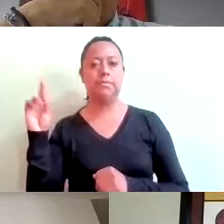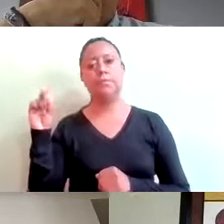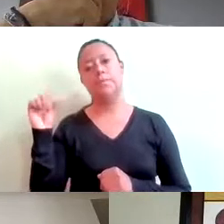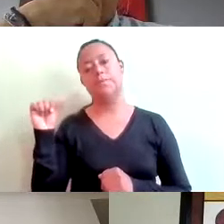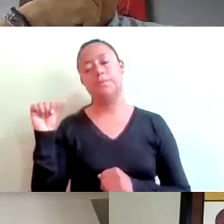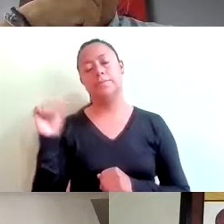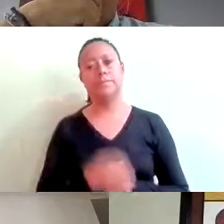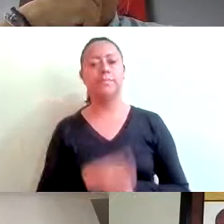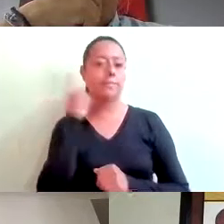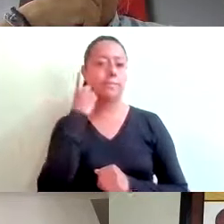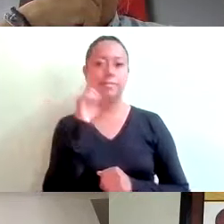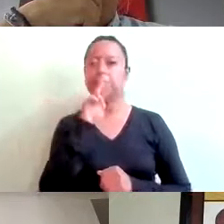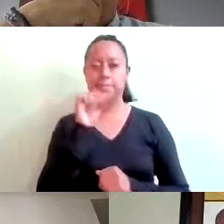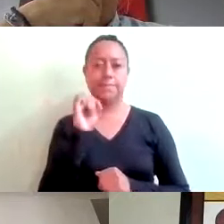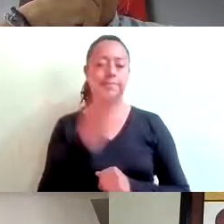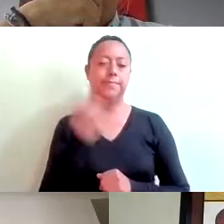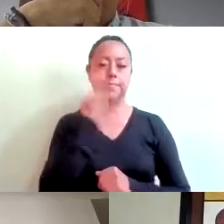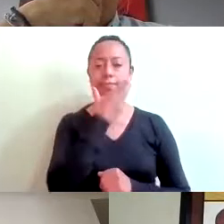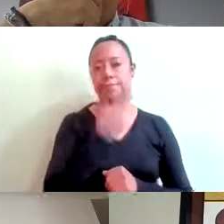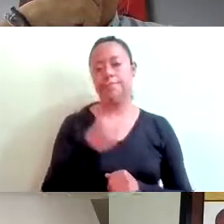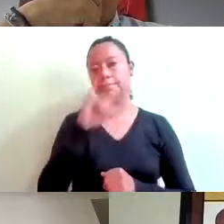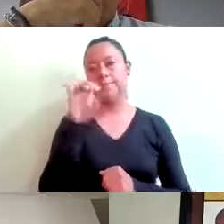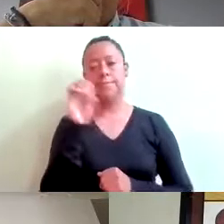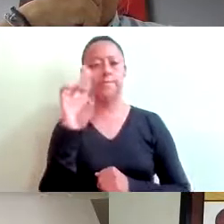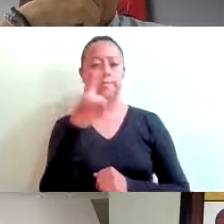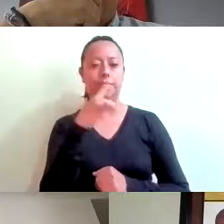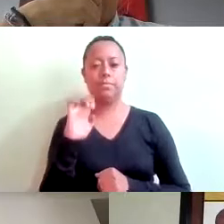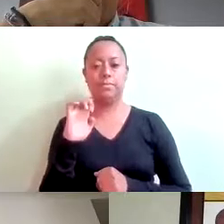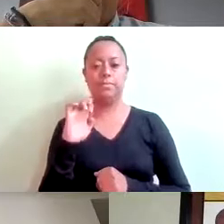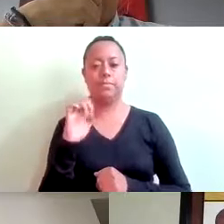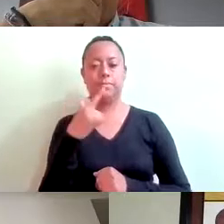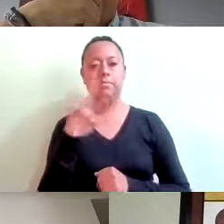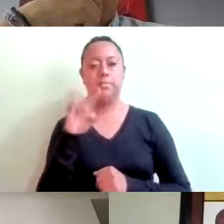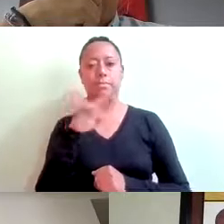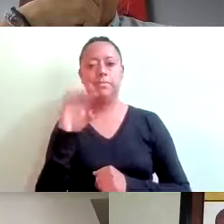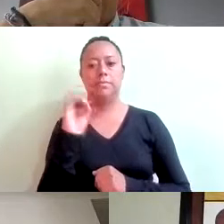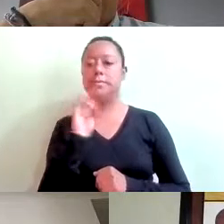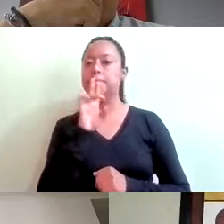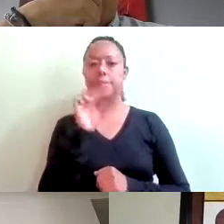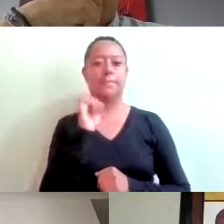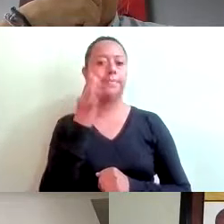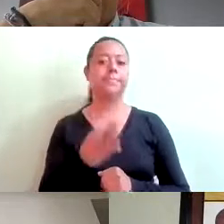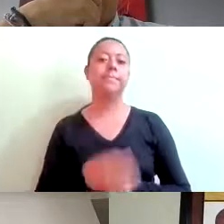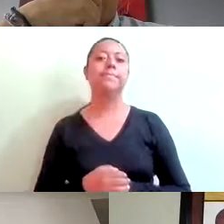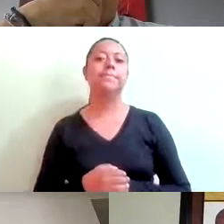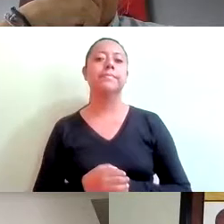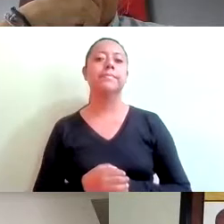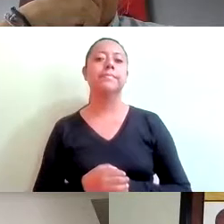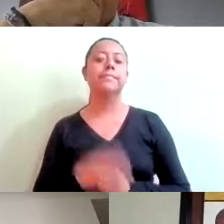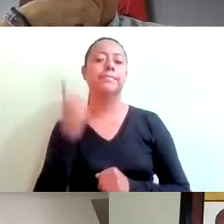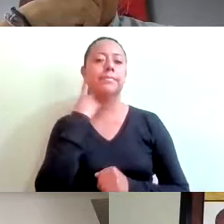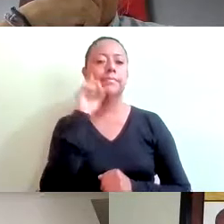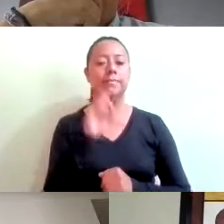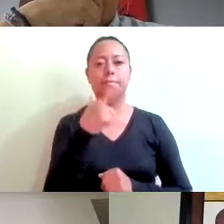Diputado Jorge Gaviño. Gaviño, sí. Diputada Janet Elizabeth Guerrero Maya. Janet Guerrero, a